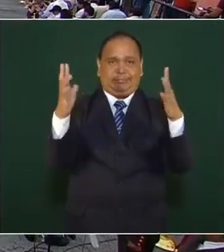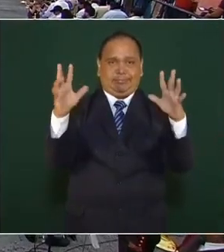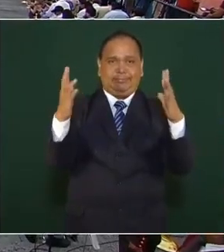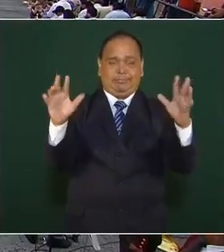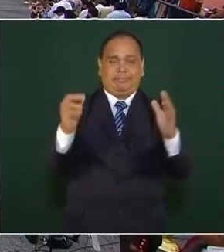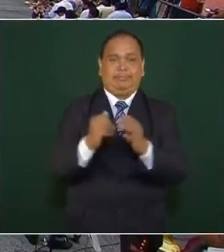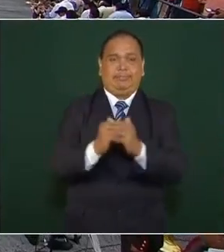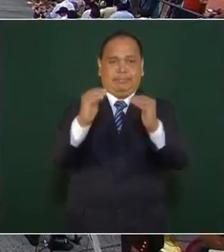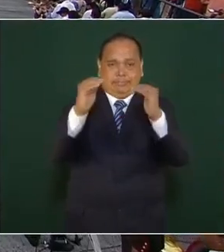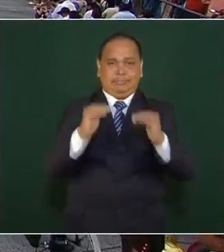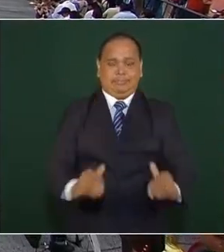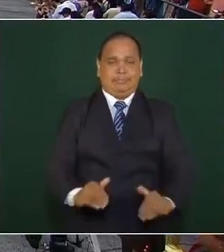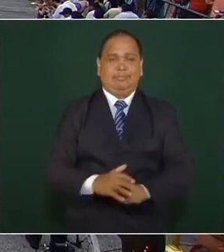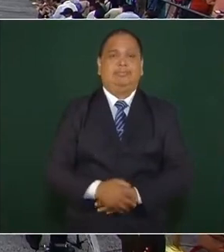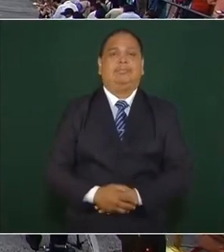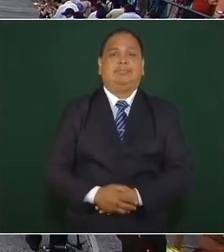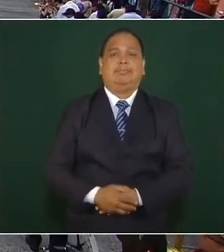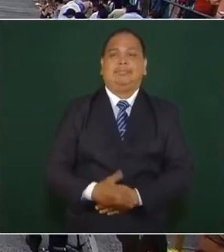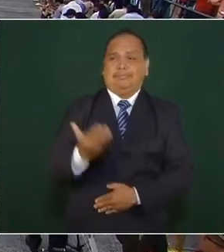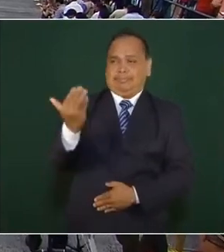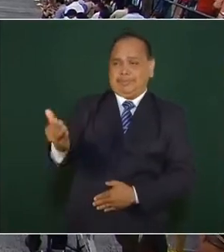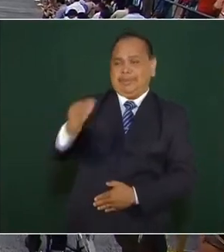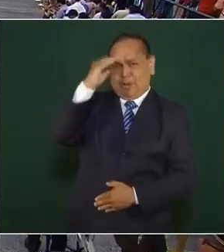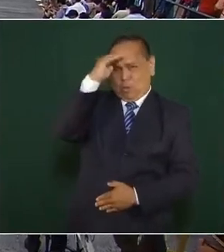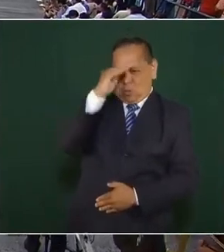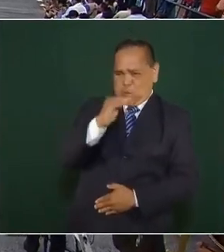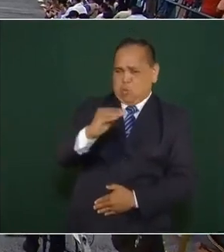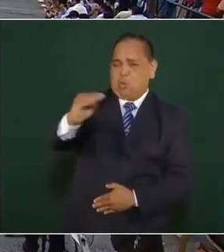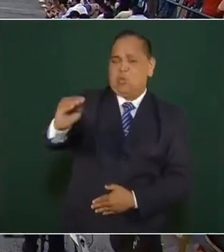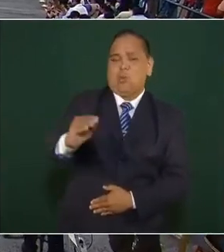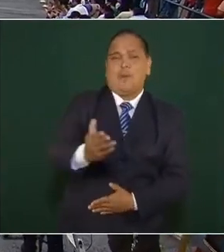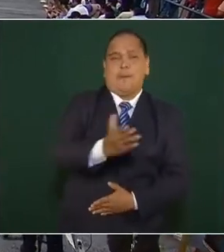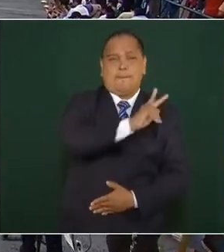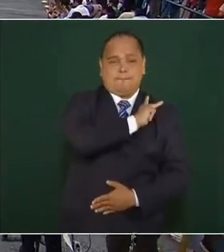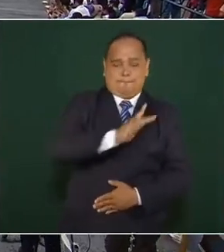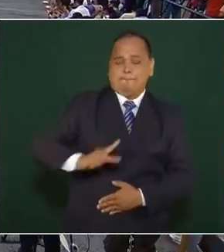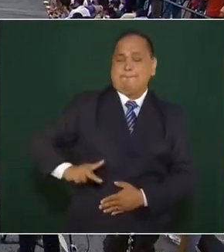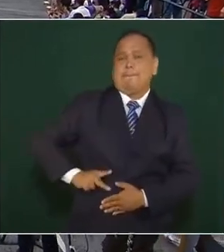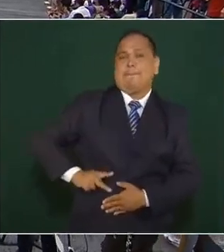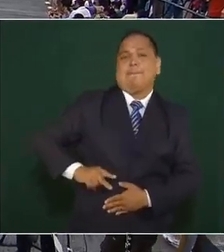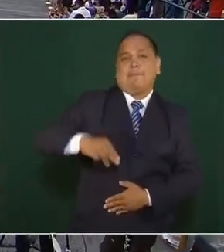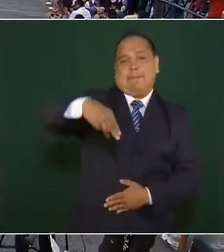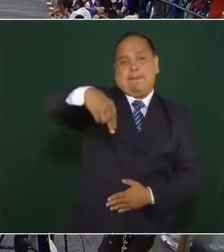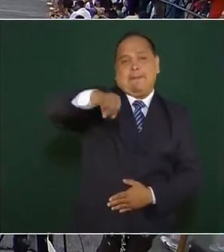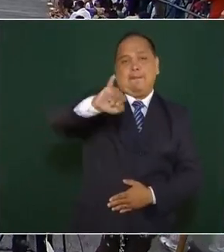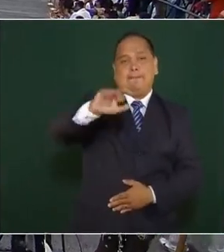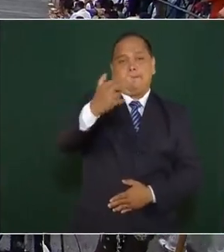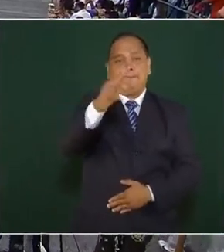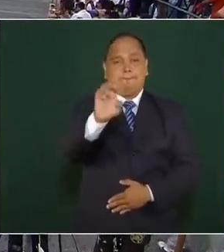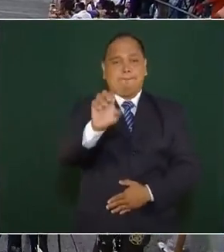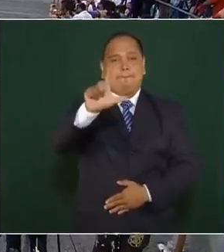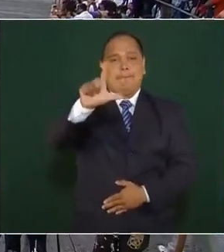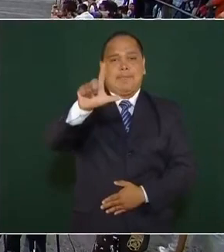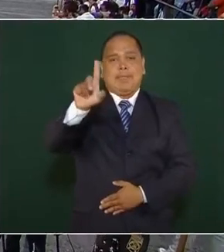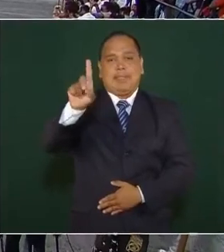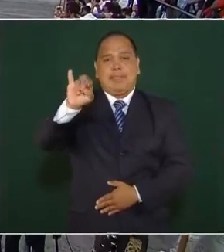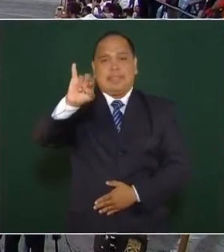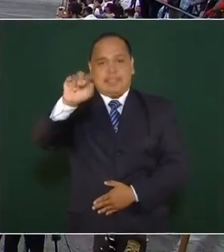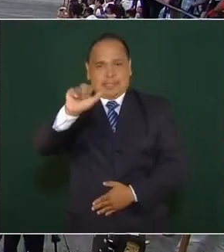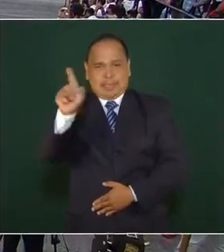Toma la palabra el excelentísimo señor Miguel Díaz-Canel Bermúdez, presidente de la República de